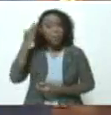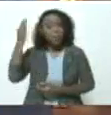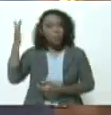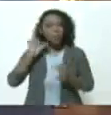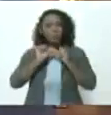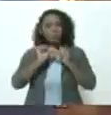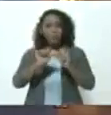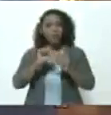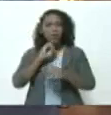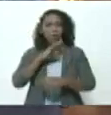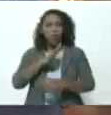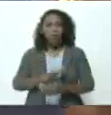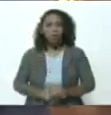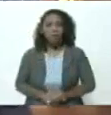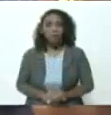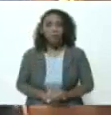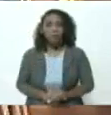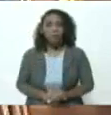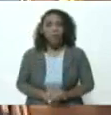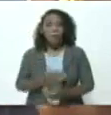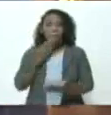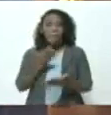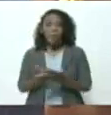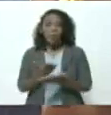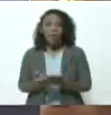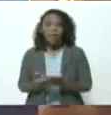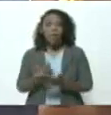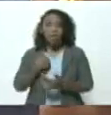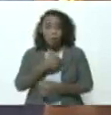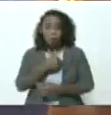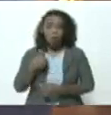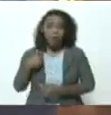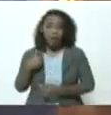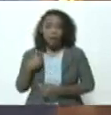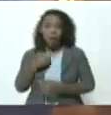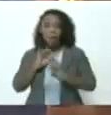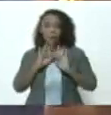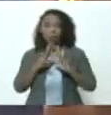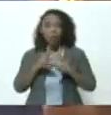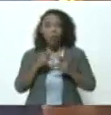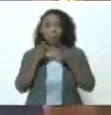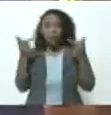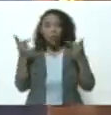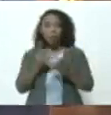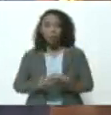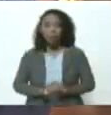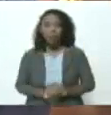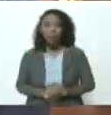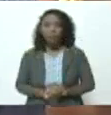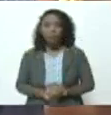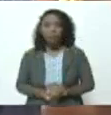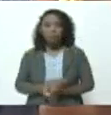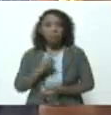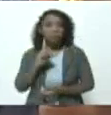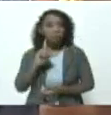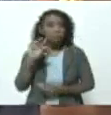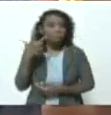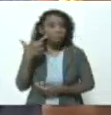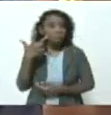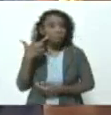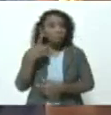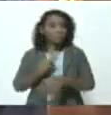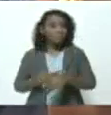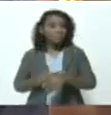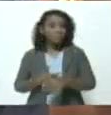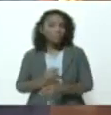continuar esta historia. Propusimos, y me atrevo a comentarlo públicamente, una tercera